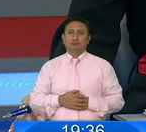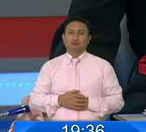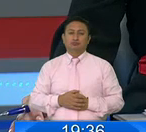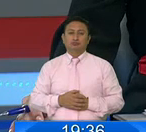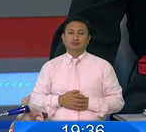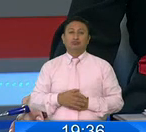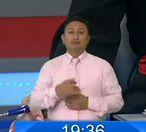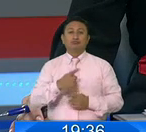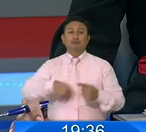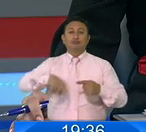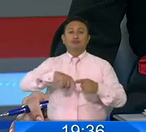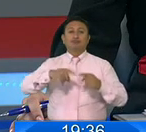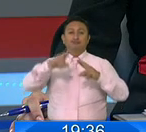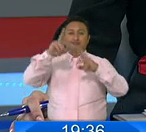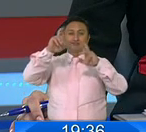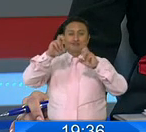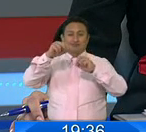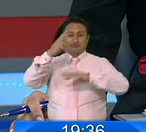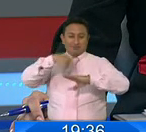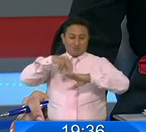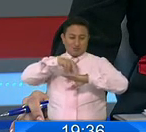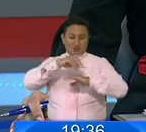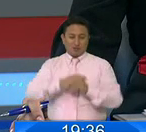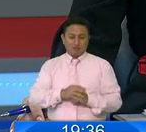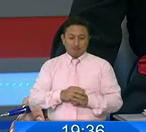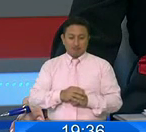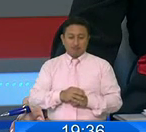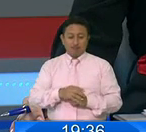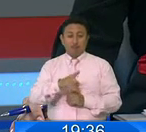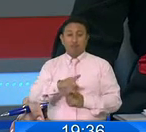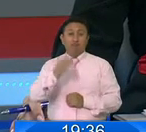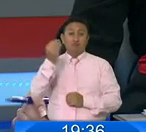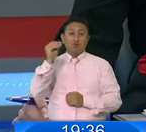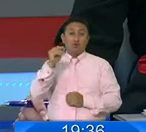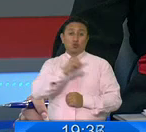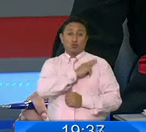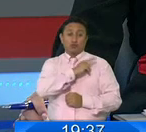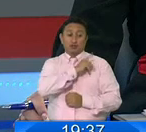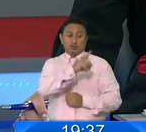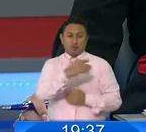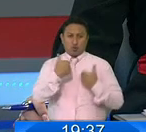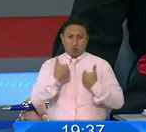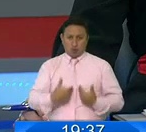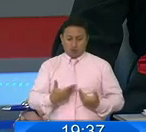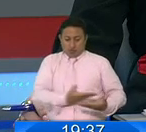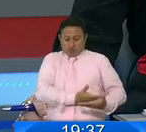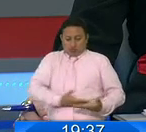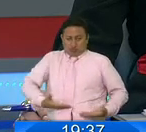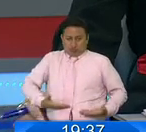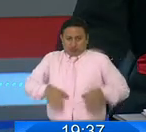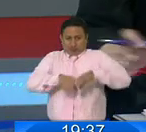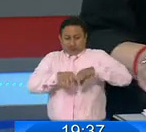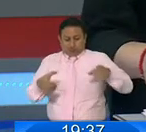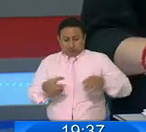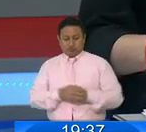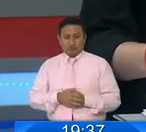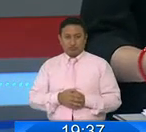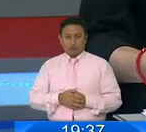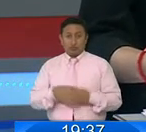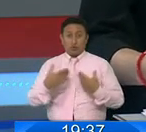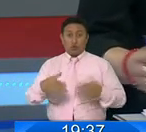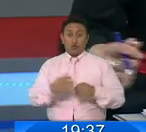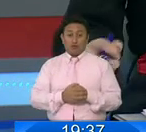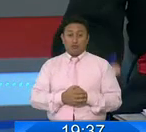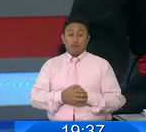tomamos la información referente al acontecer nacional porque el crimen de la joven universitaria cuyo cuerpo fue cortado en dos partes es un hecho que